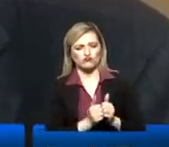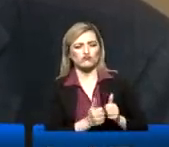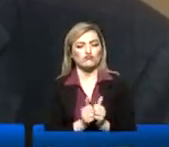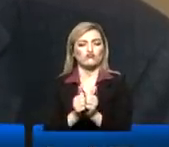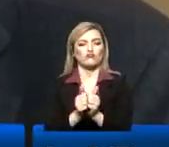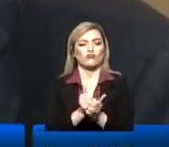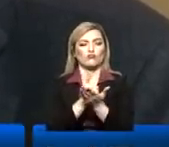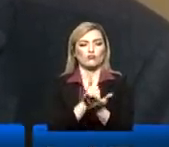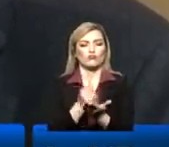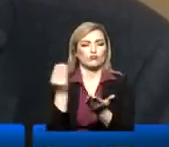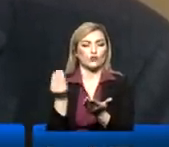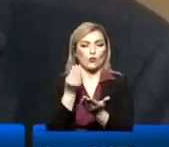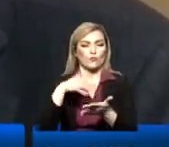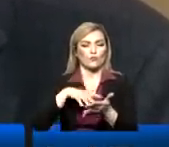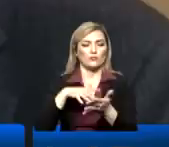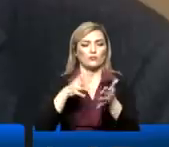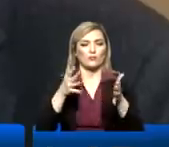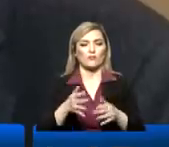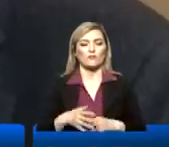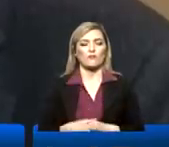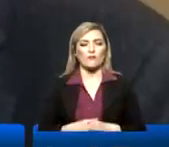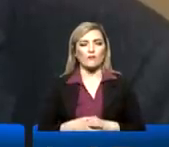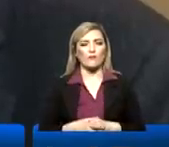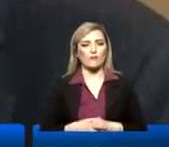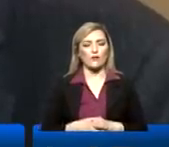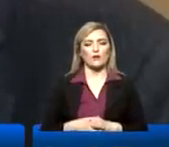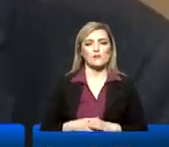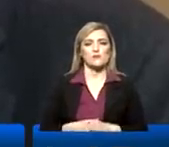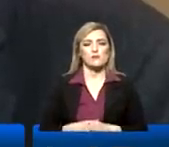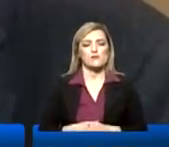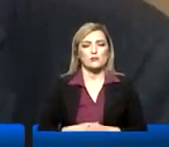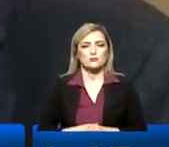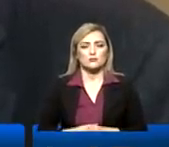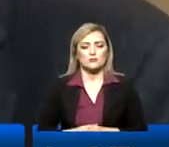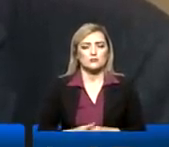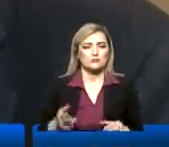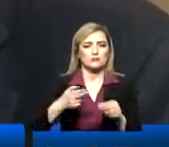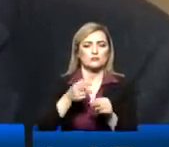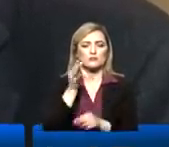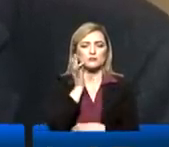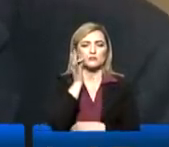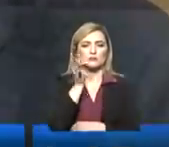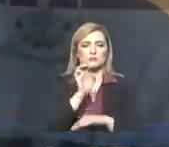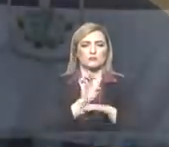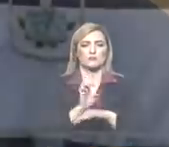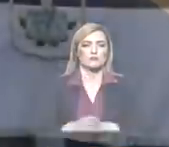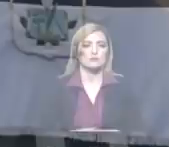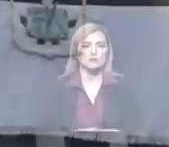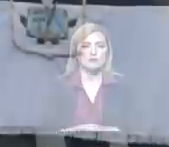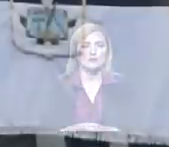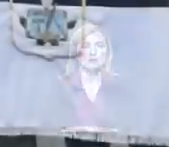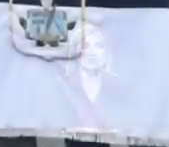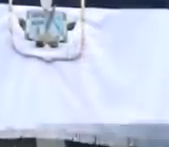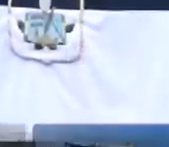de los jóvenes estudiantes que serán protagonistas del futuro del Ecuador. Con cartas